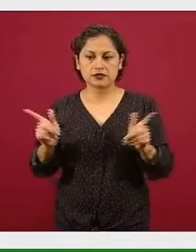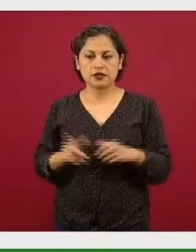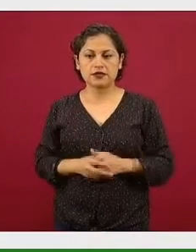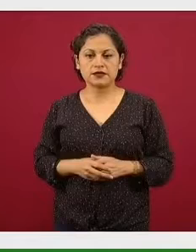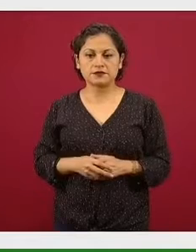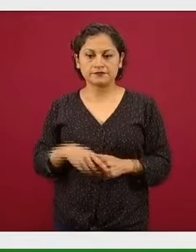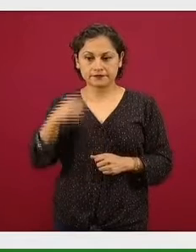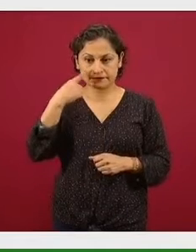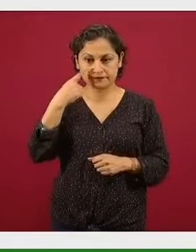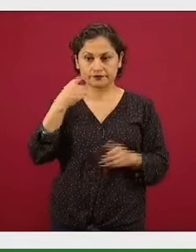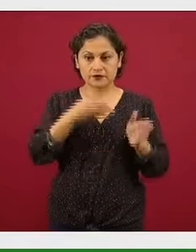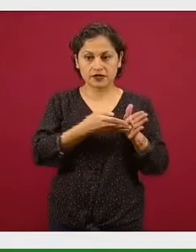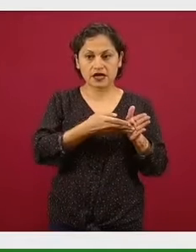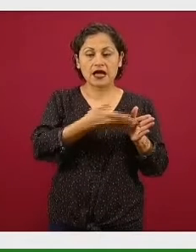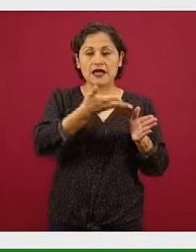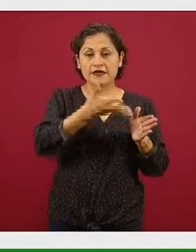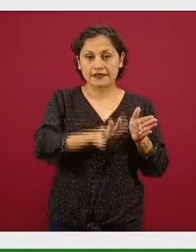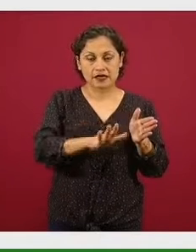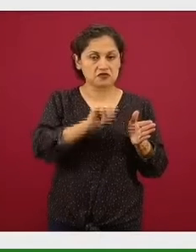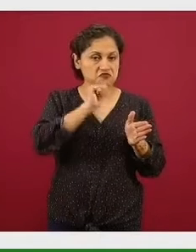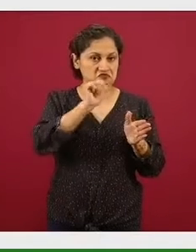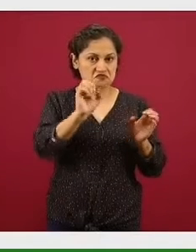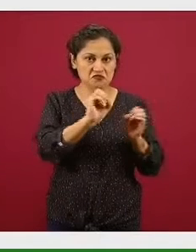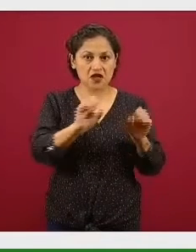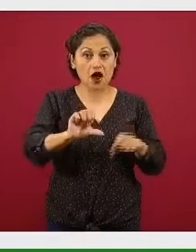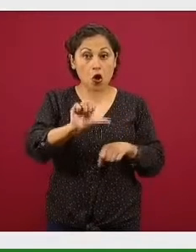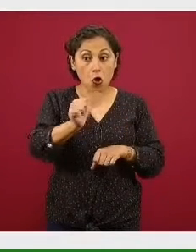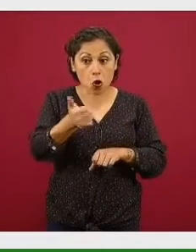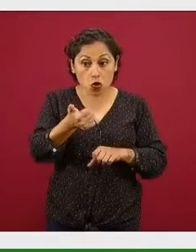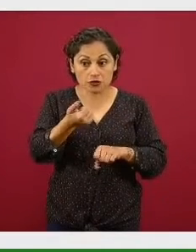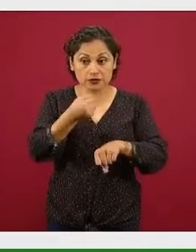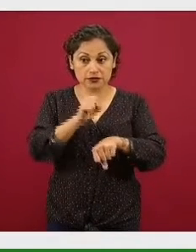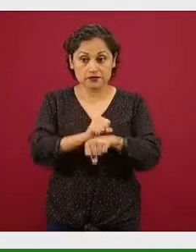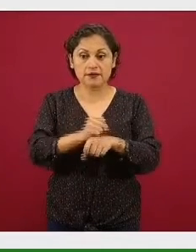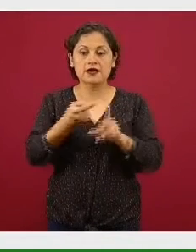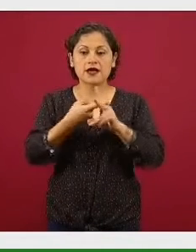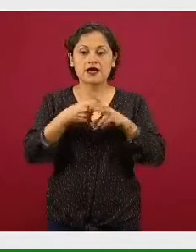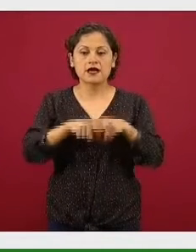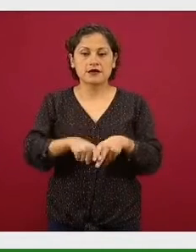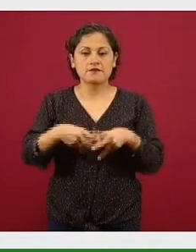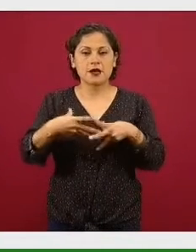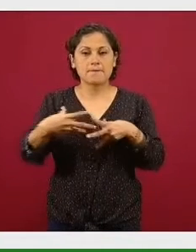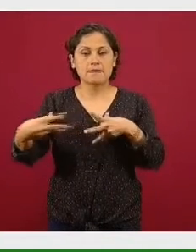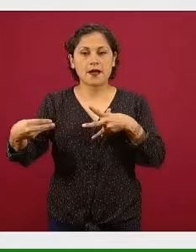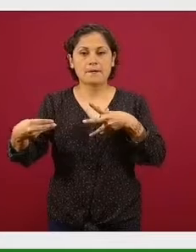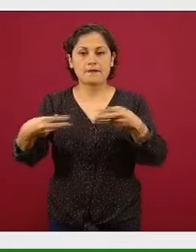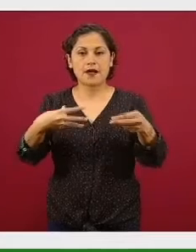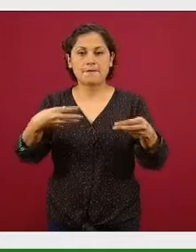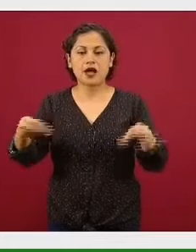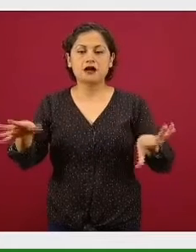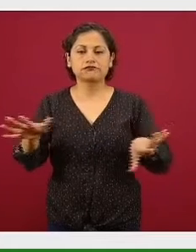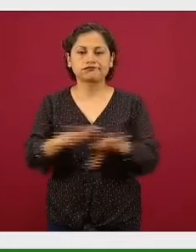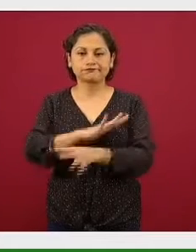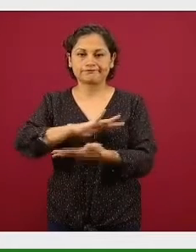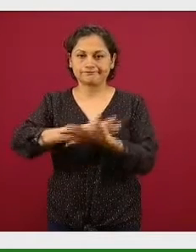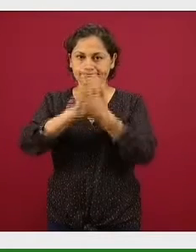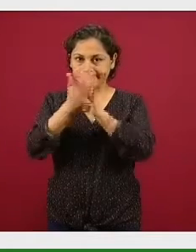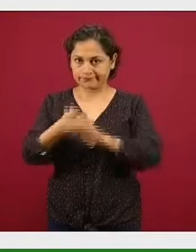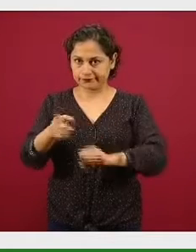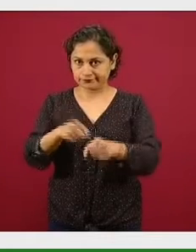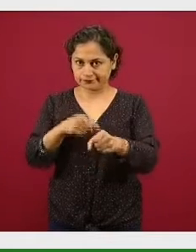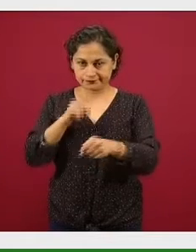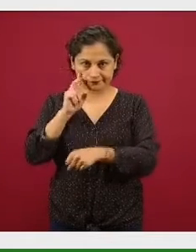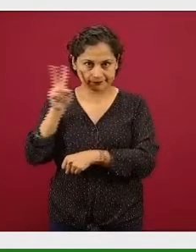semana 11 hasta la 12 empieza y precisamente en Tlaxcala la transmisión, vean cómo se va dispersando, se va